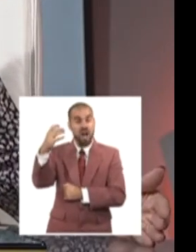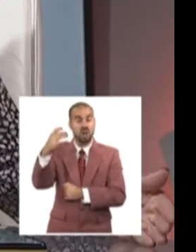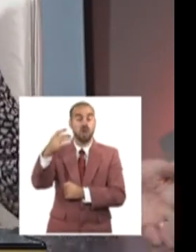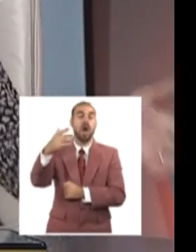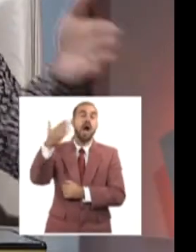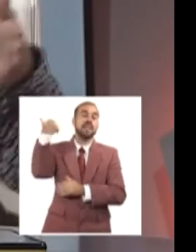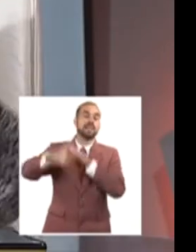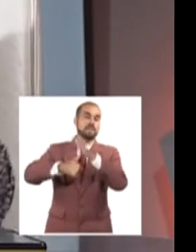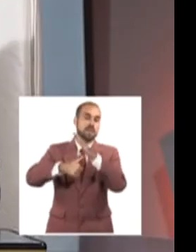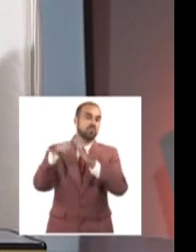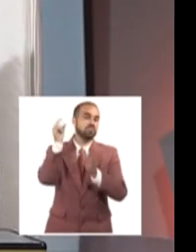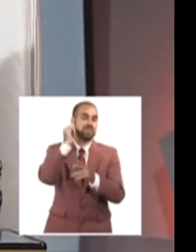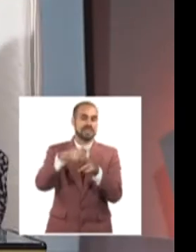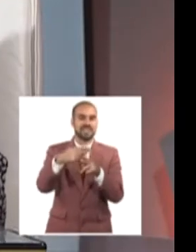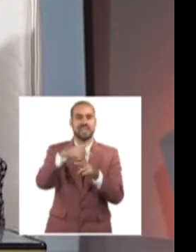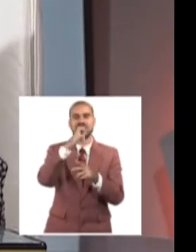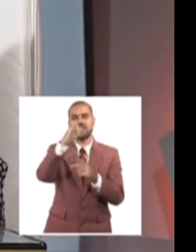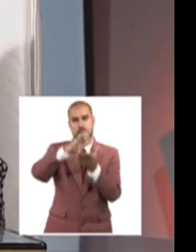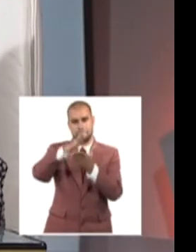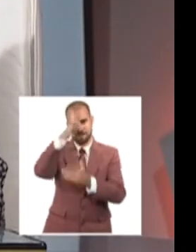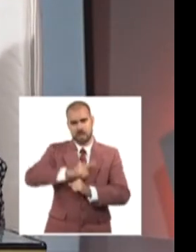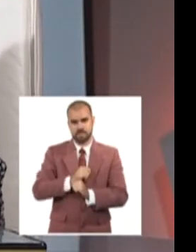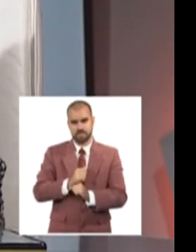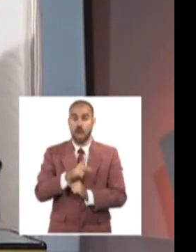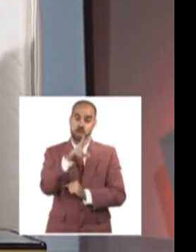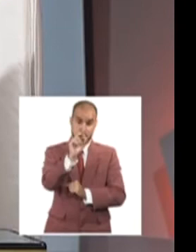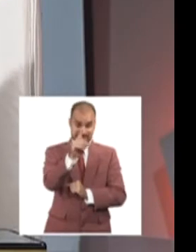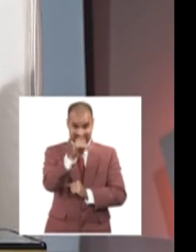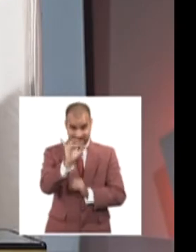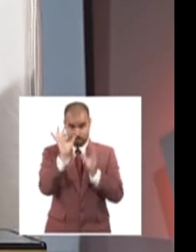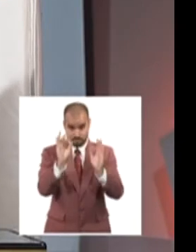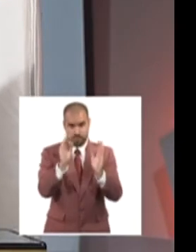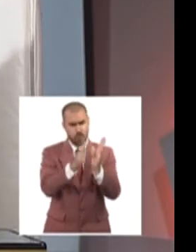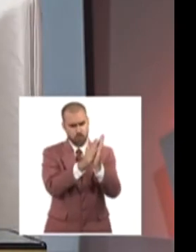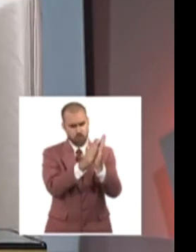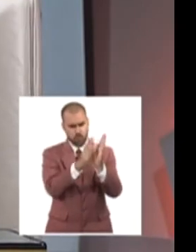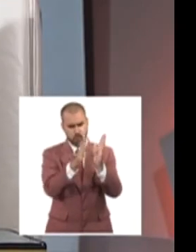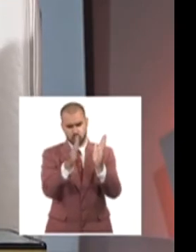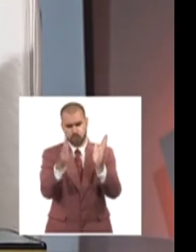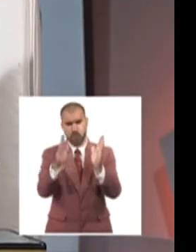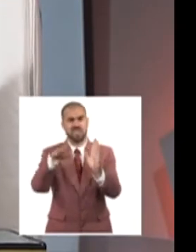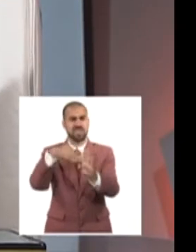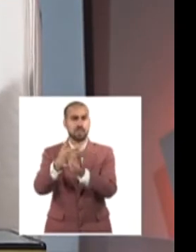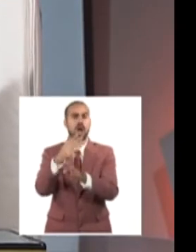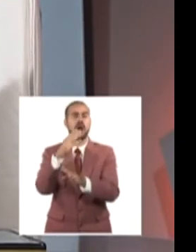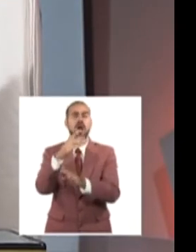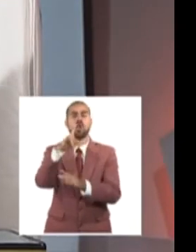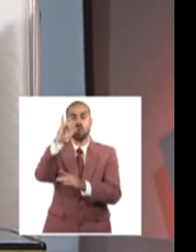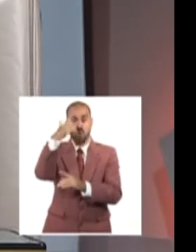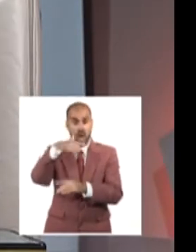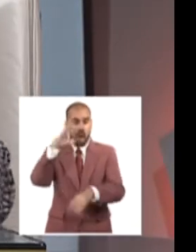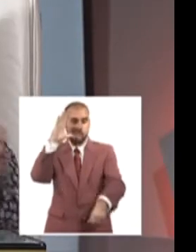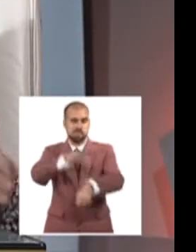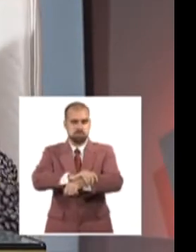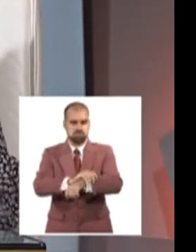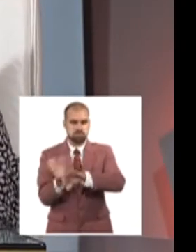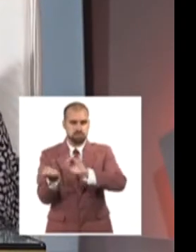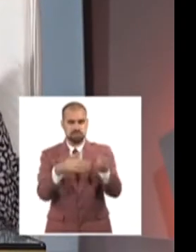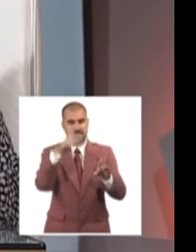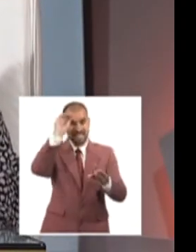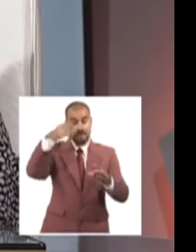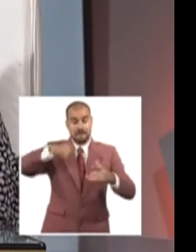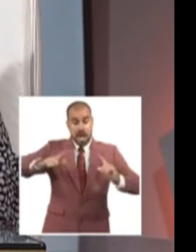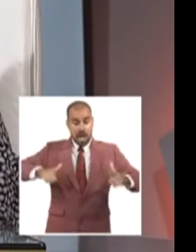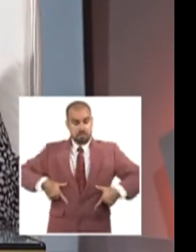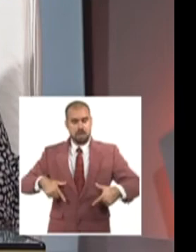2016 luego vino la a la encarcelación de lula le impidieron postularse a las elecciones y llegó el gobierno